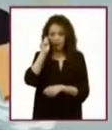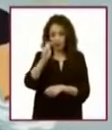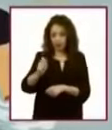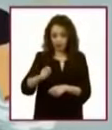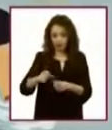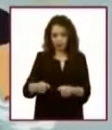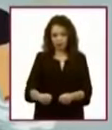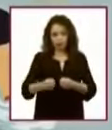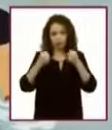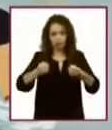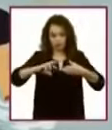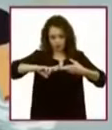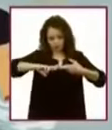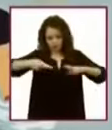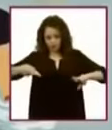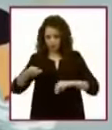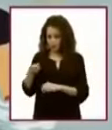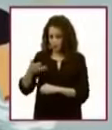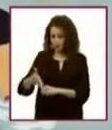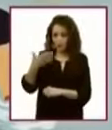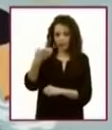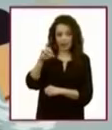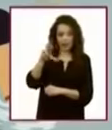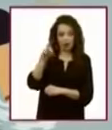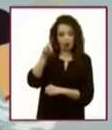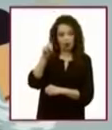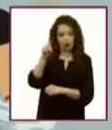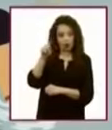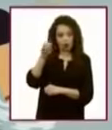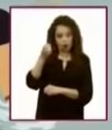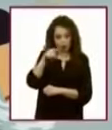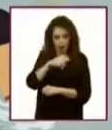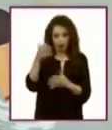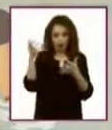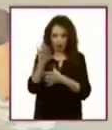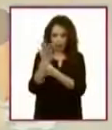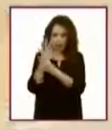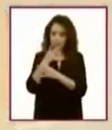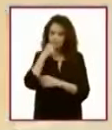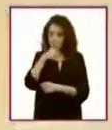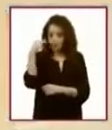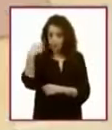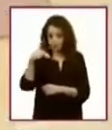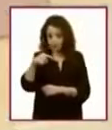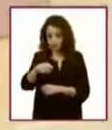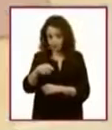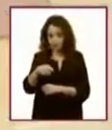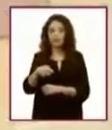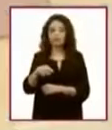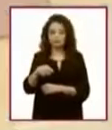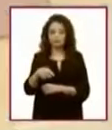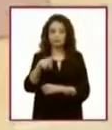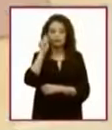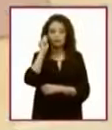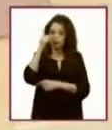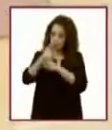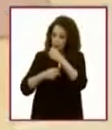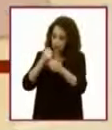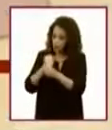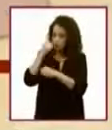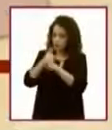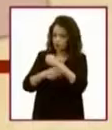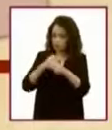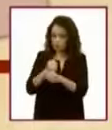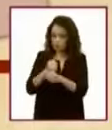Heródoto, a recalcular las lindes de los campos año tras año. Las herramientas básicas eran